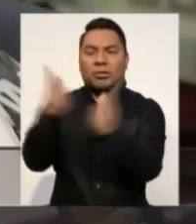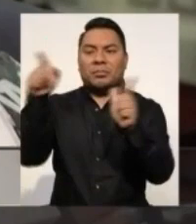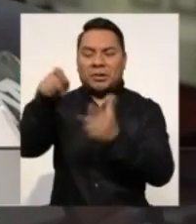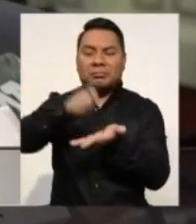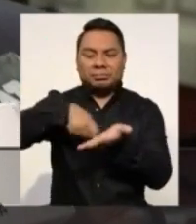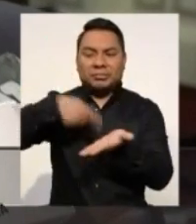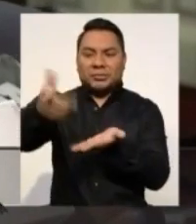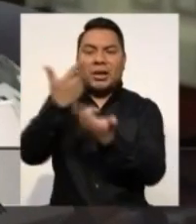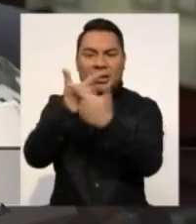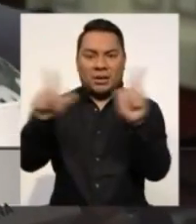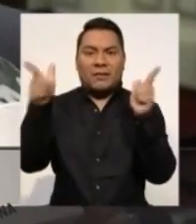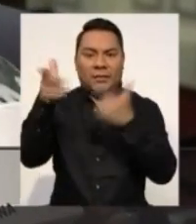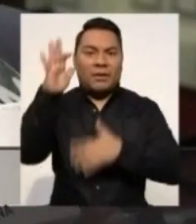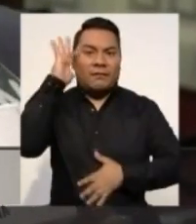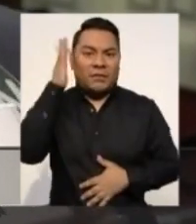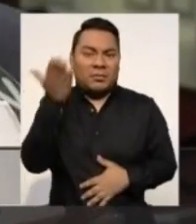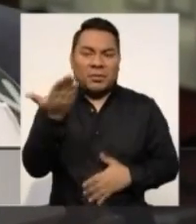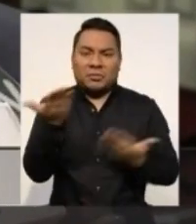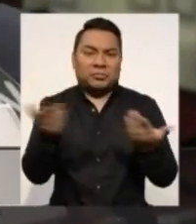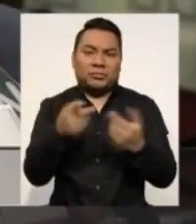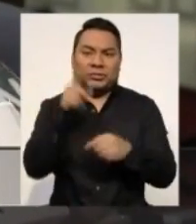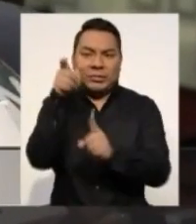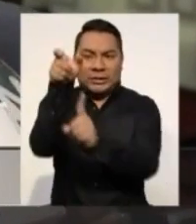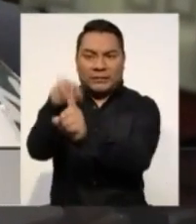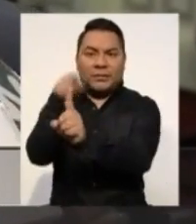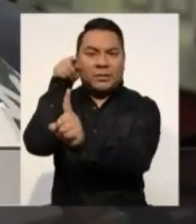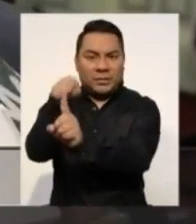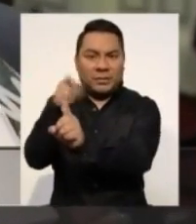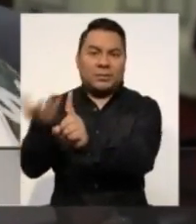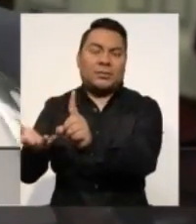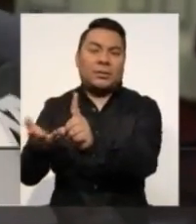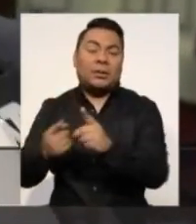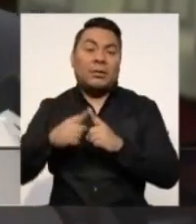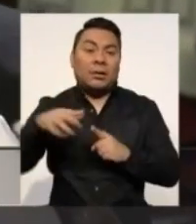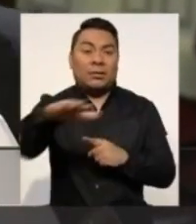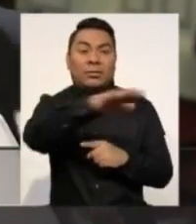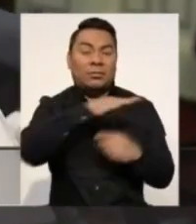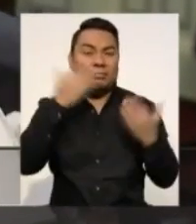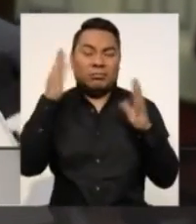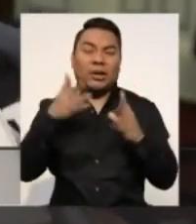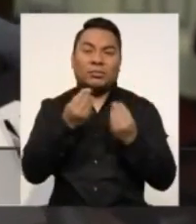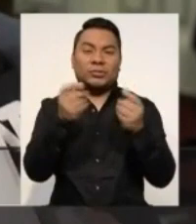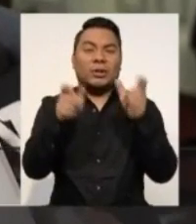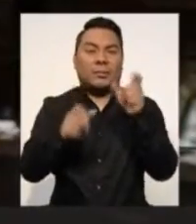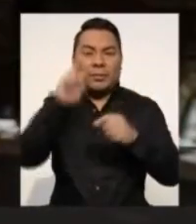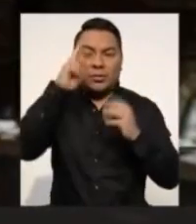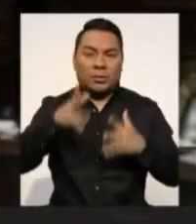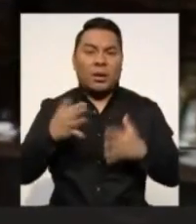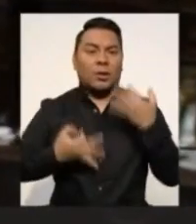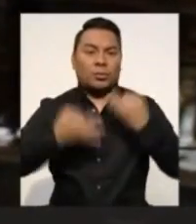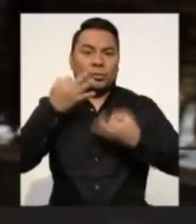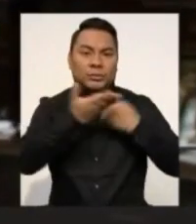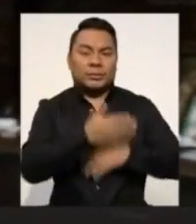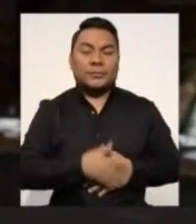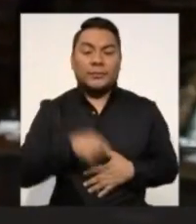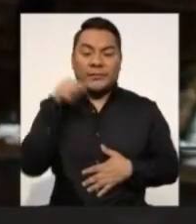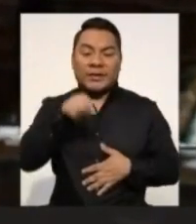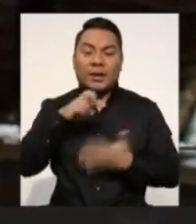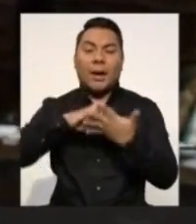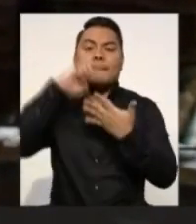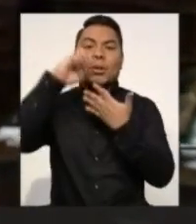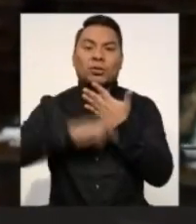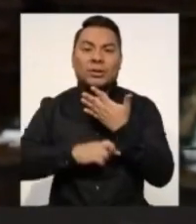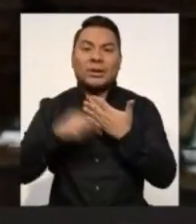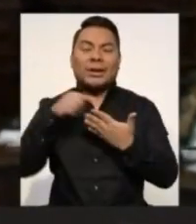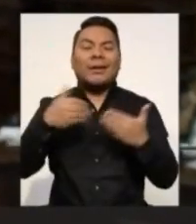firma, él podría lograr su, primero, corregir la preocupación de él y de muchos peruanos y hacer justicia. Pero este proyecto evidentemente